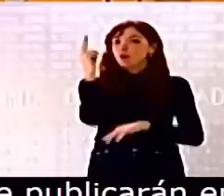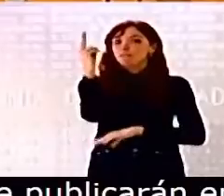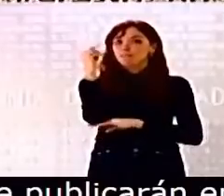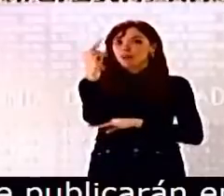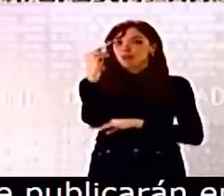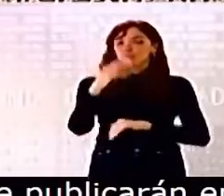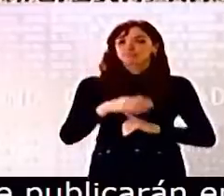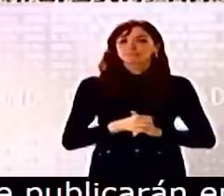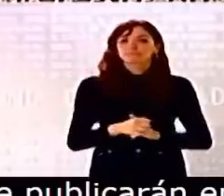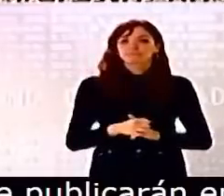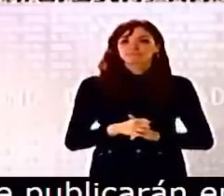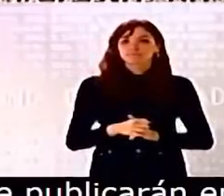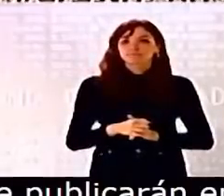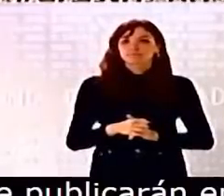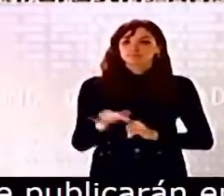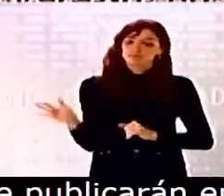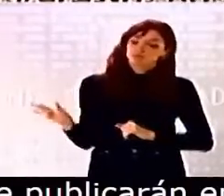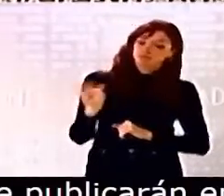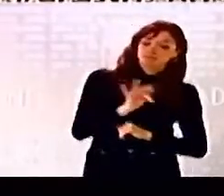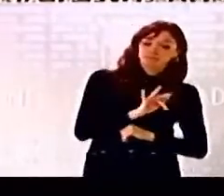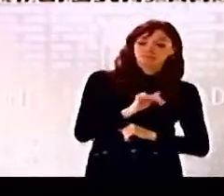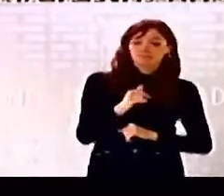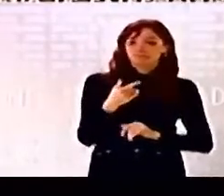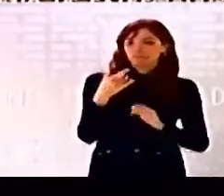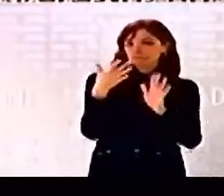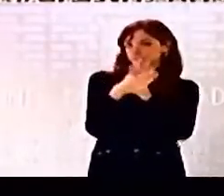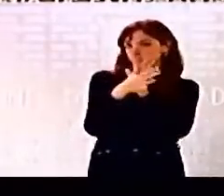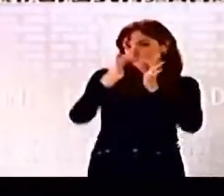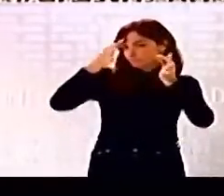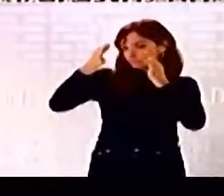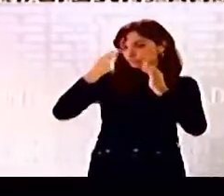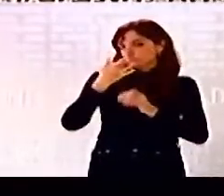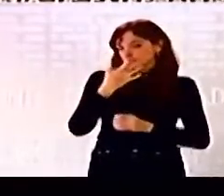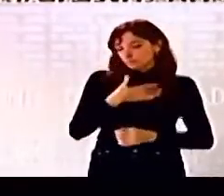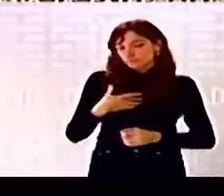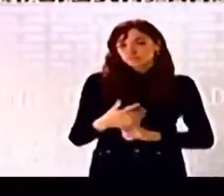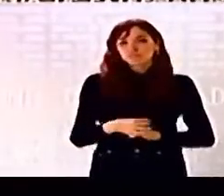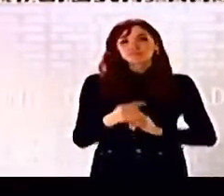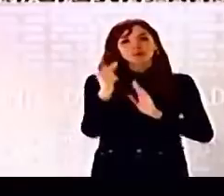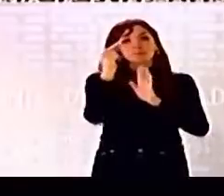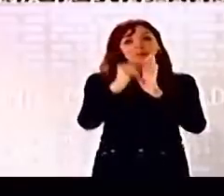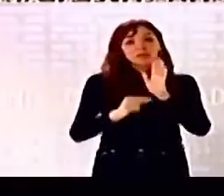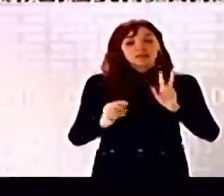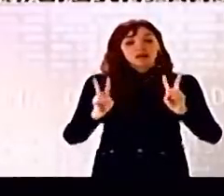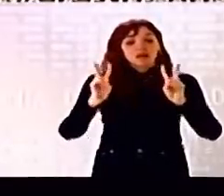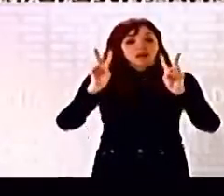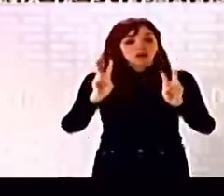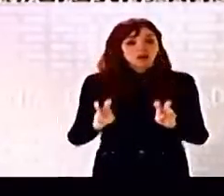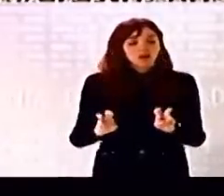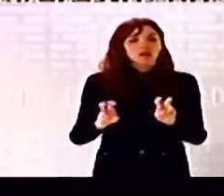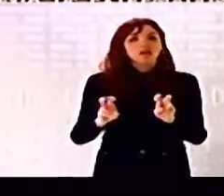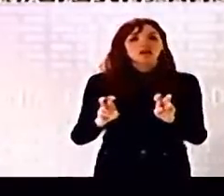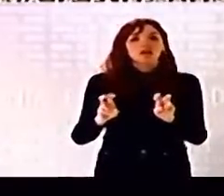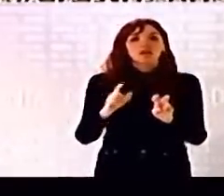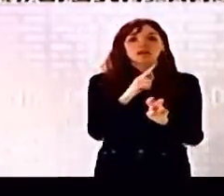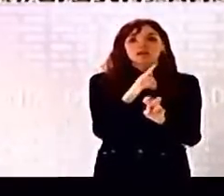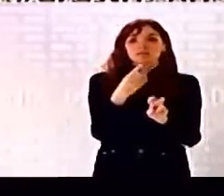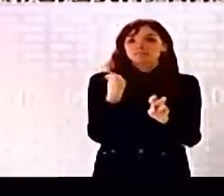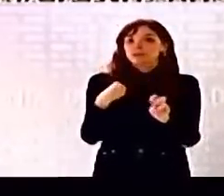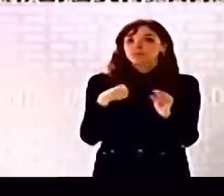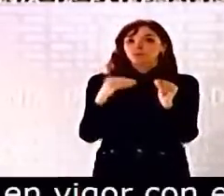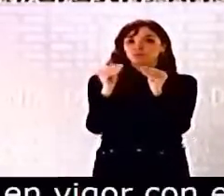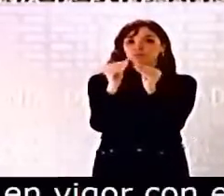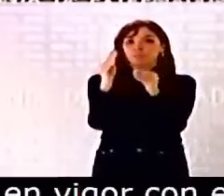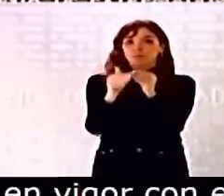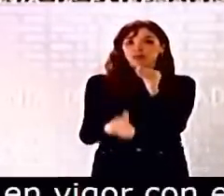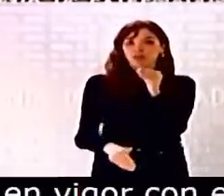Te matizo si quieres, Juan. Las medidas entrarían en vigor con el inicio de los